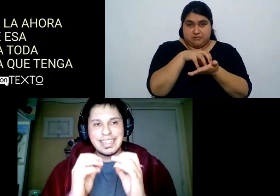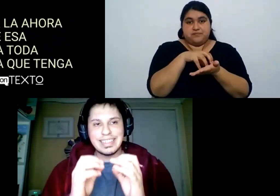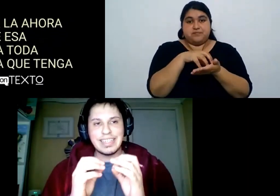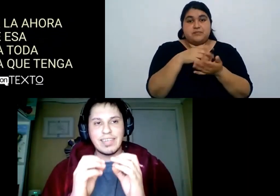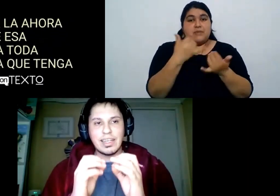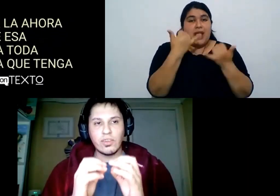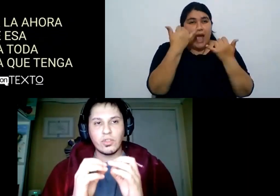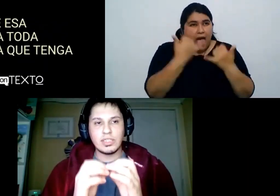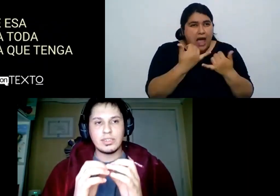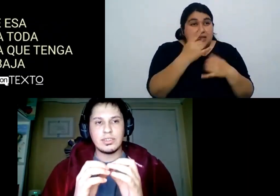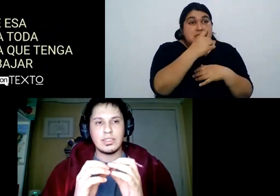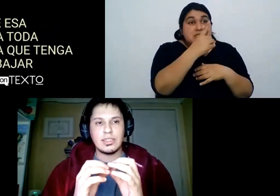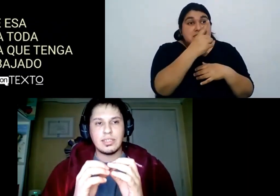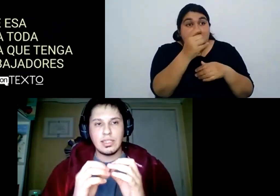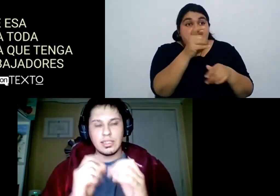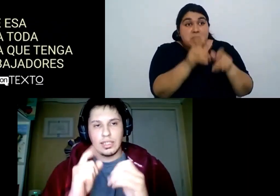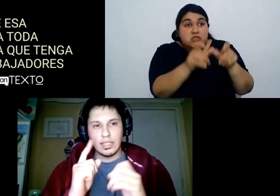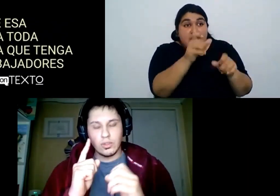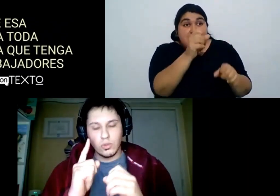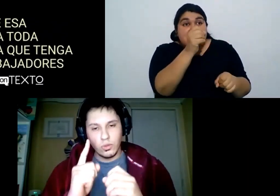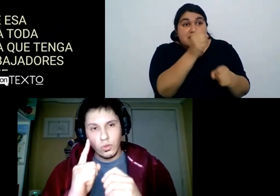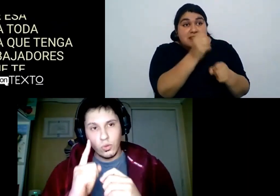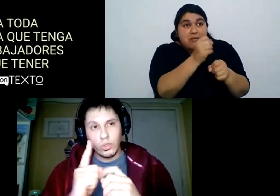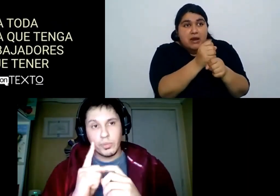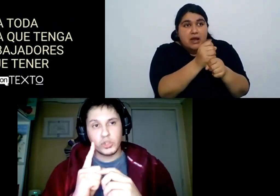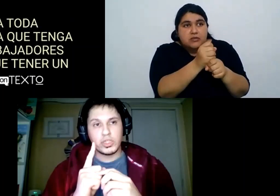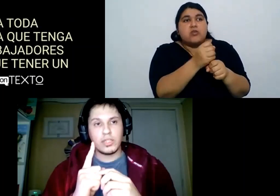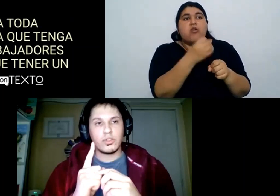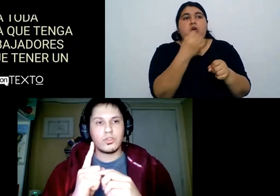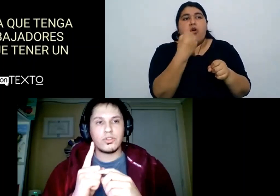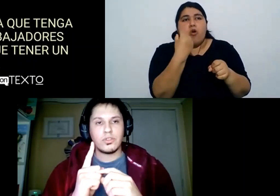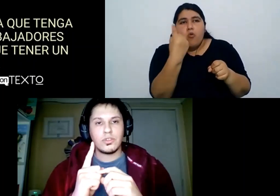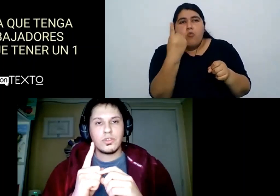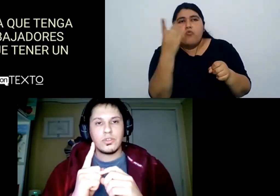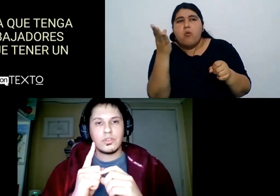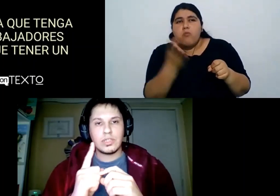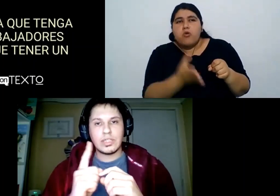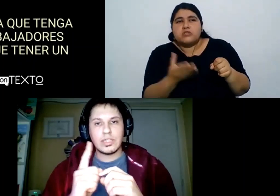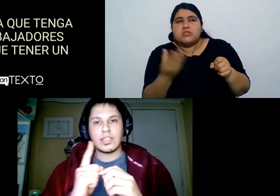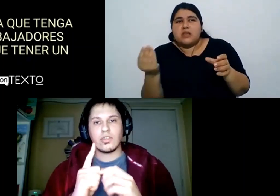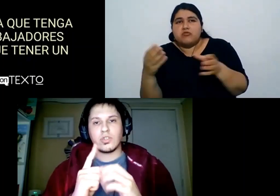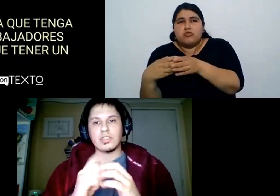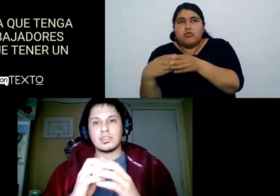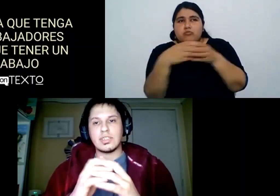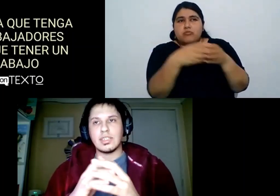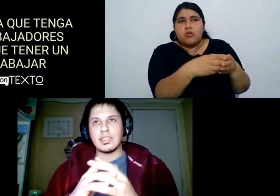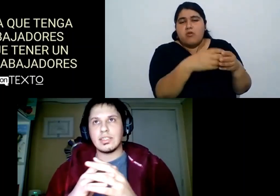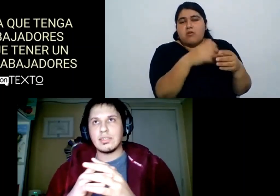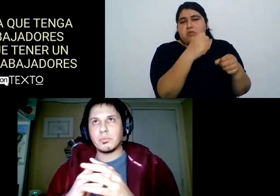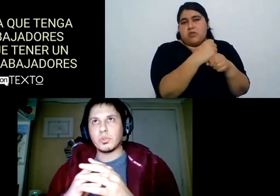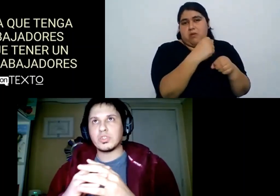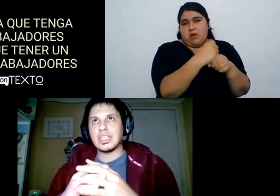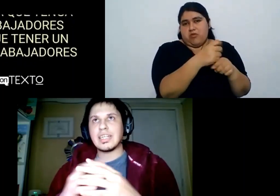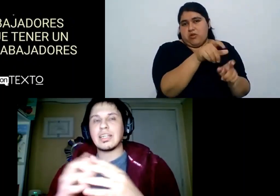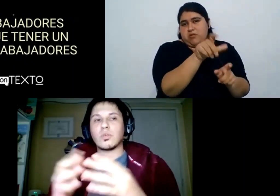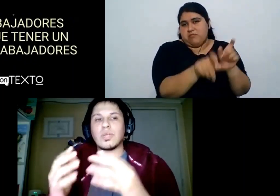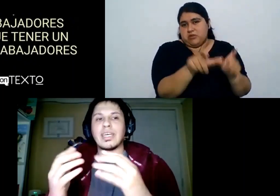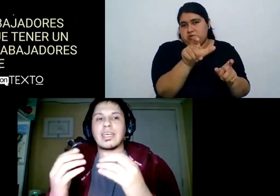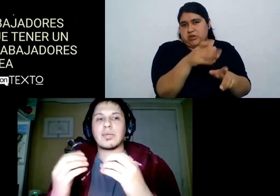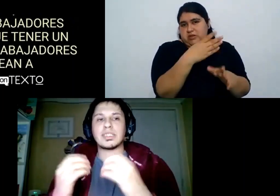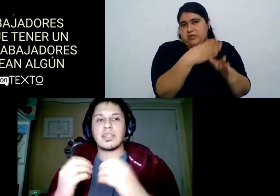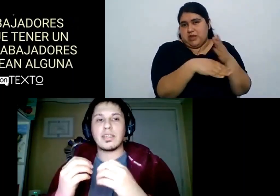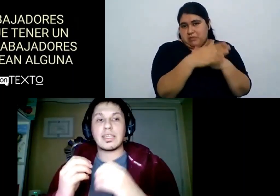100 trabajadores tiene que tener un 1% de trabajadores que posean